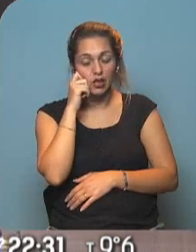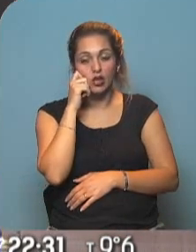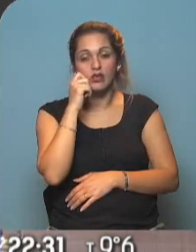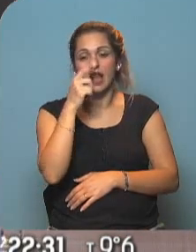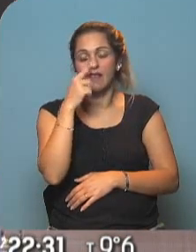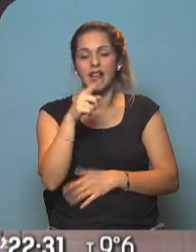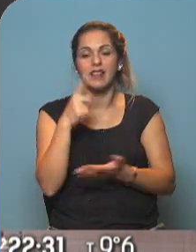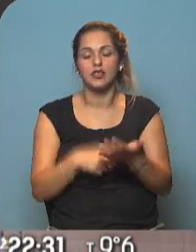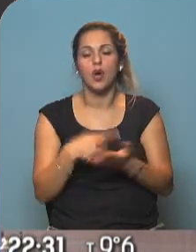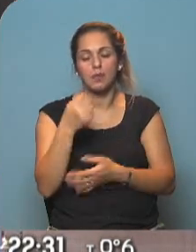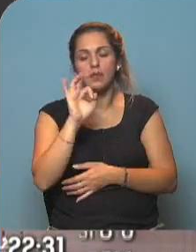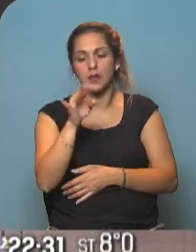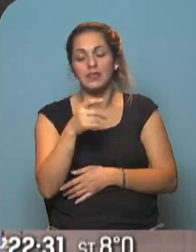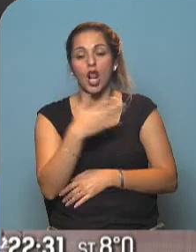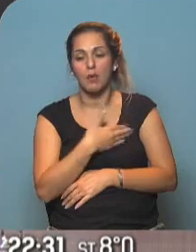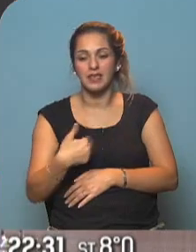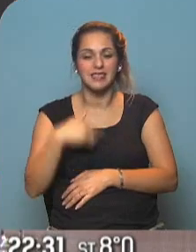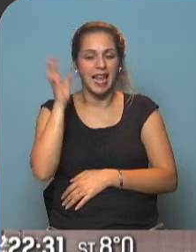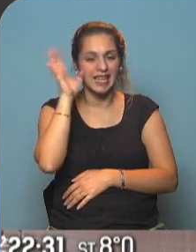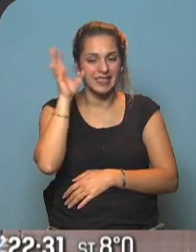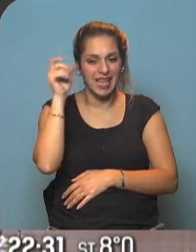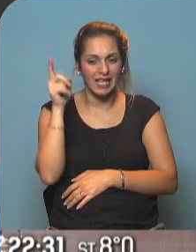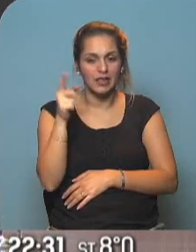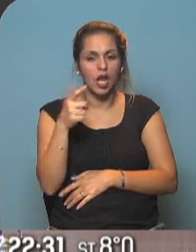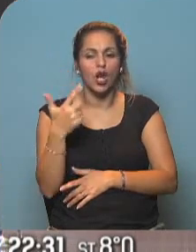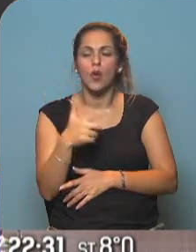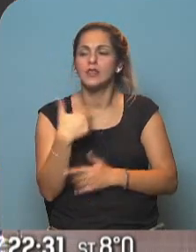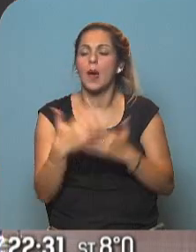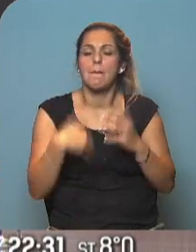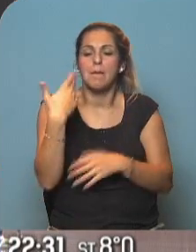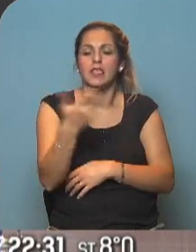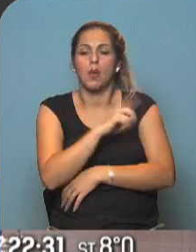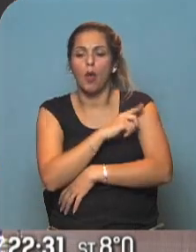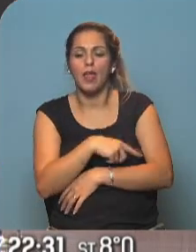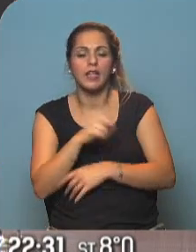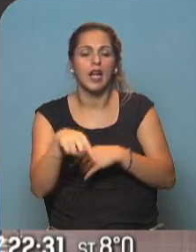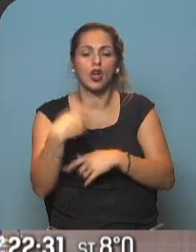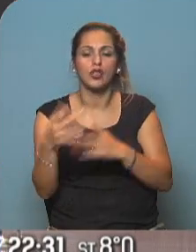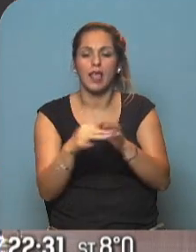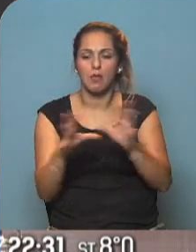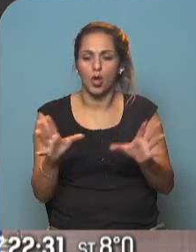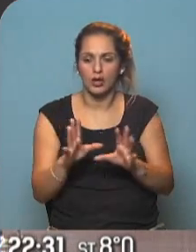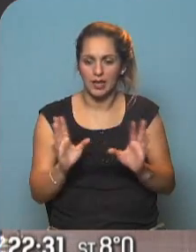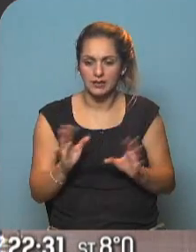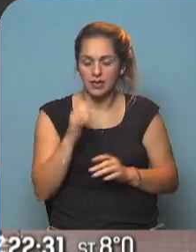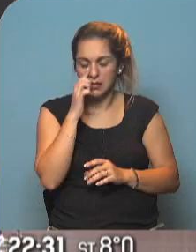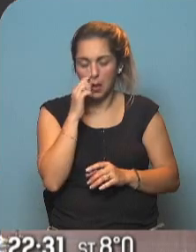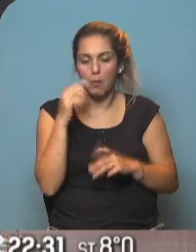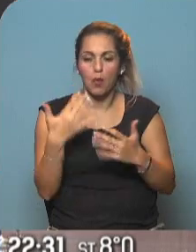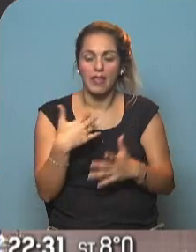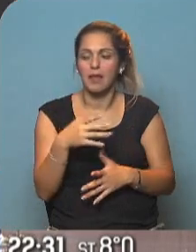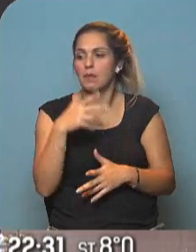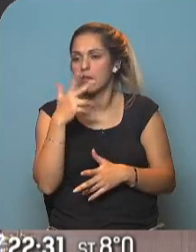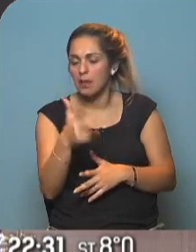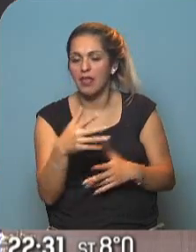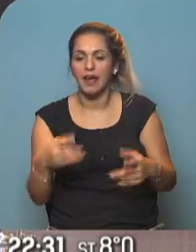que los presidentes en Italia no tienen mucho más poder que en las otras democracias parlamentarias. Pueden declarar la guerra, nombrar